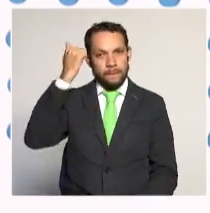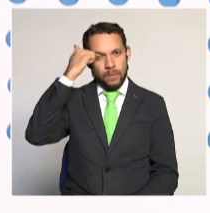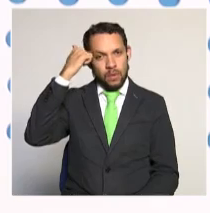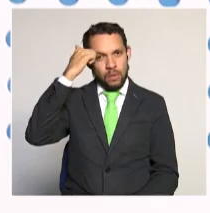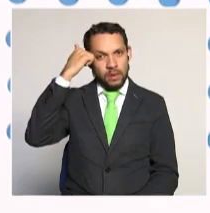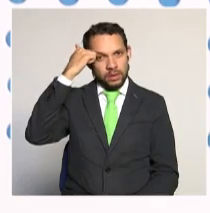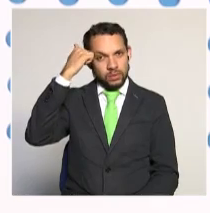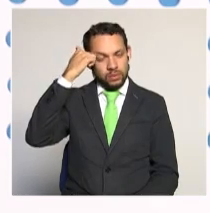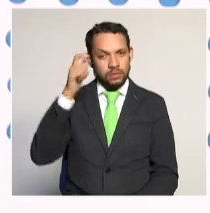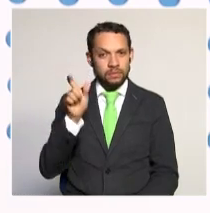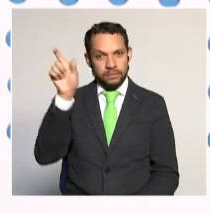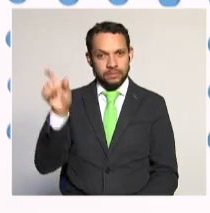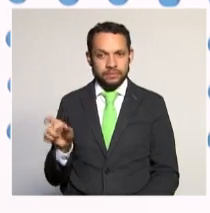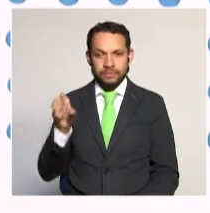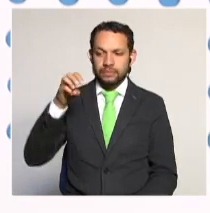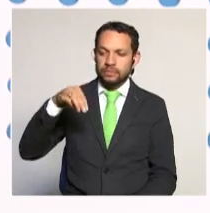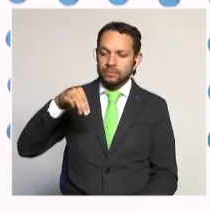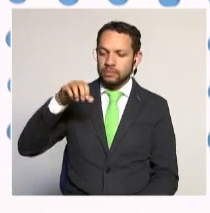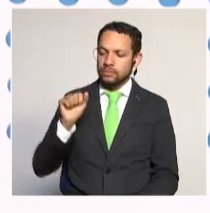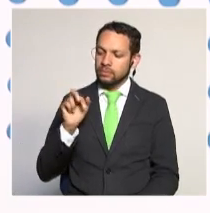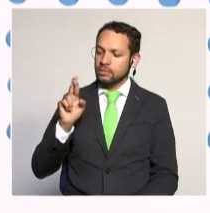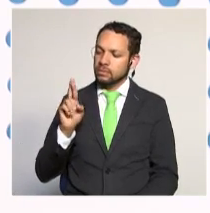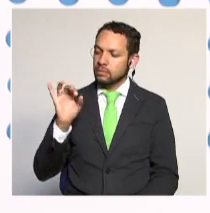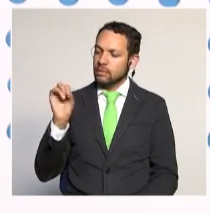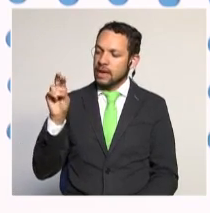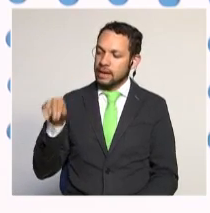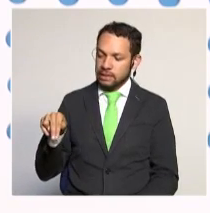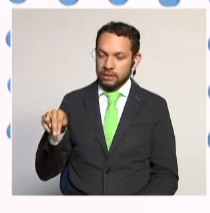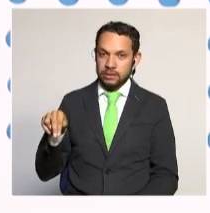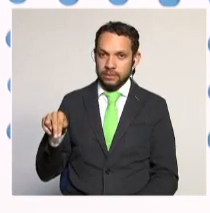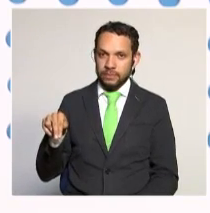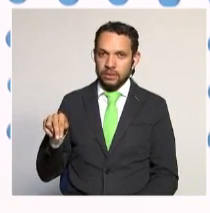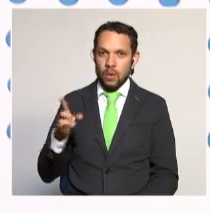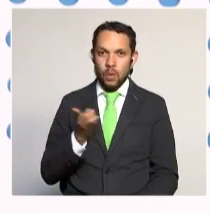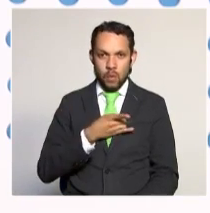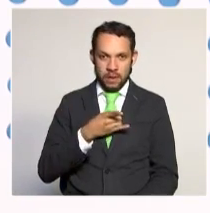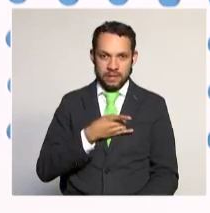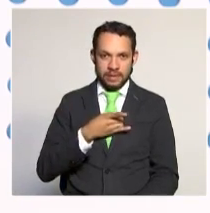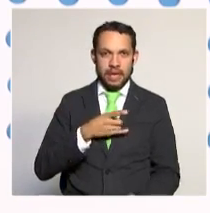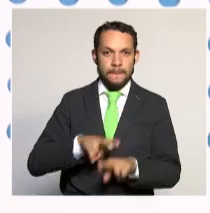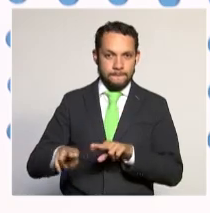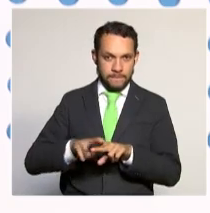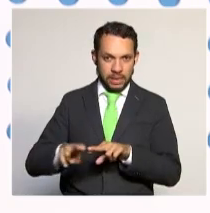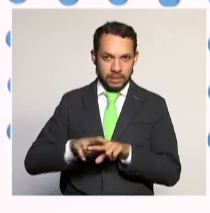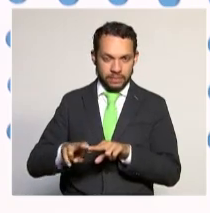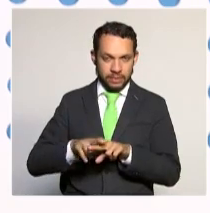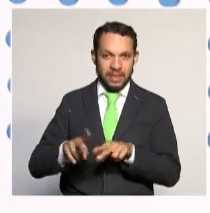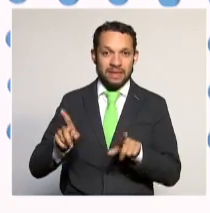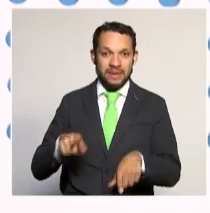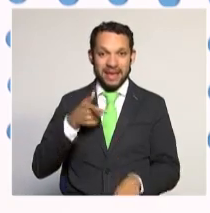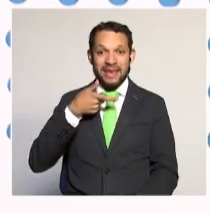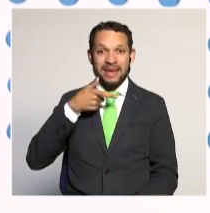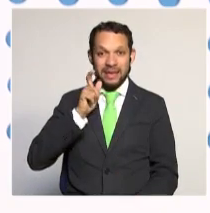Marín, médico legista de la Universidad de Manizales, también de la Universidad de